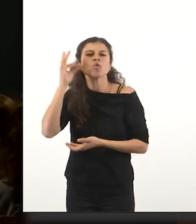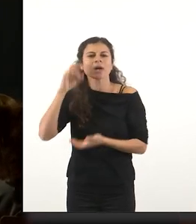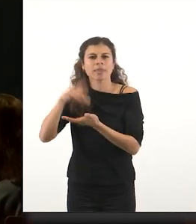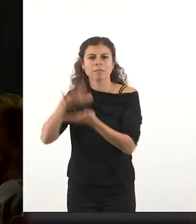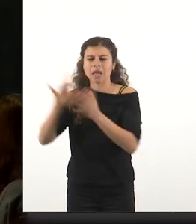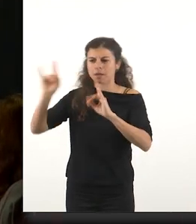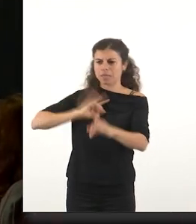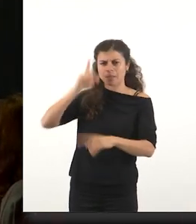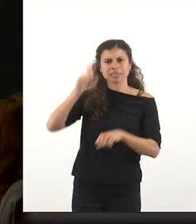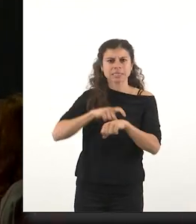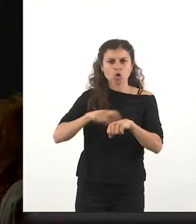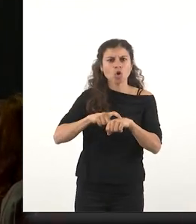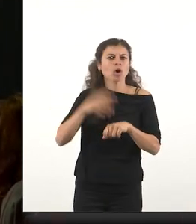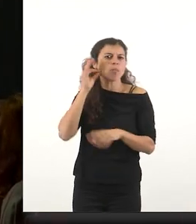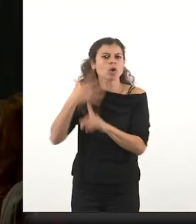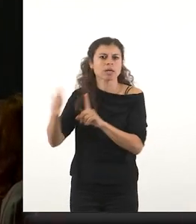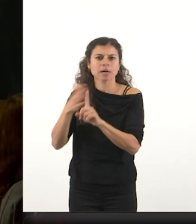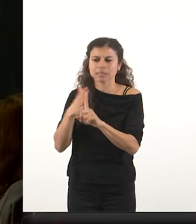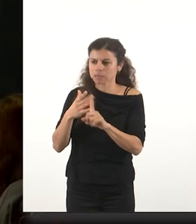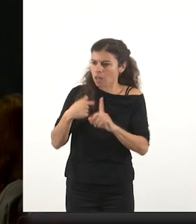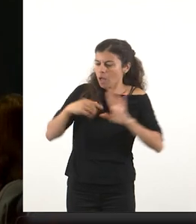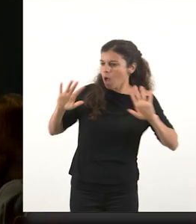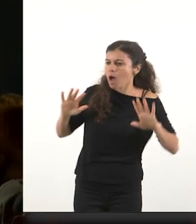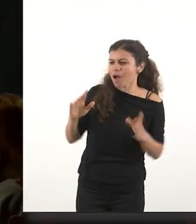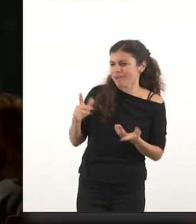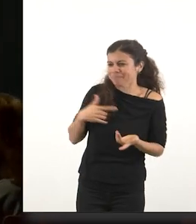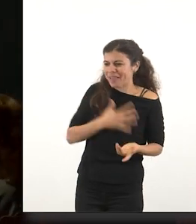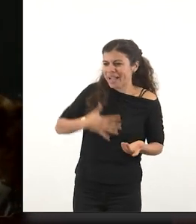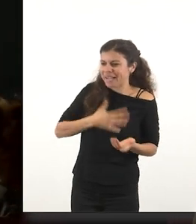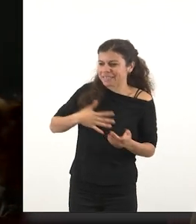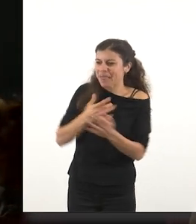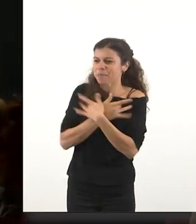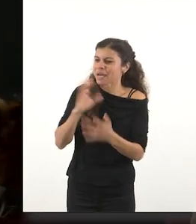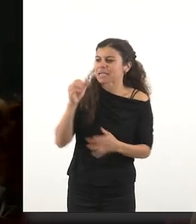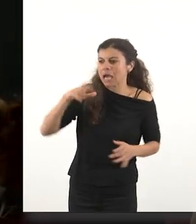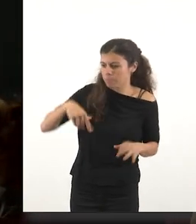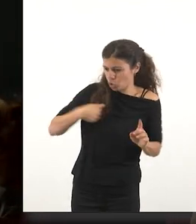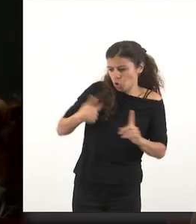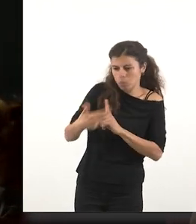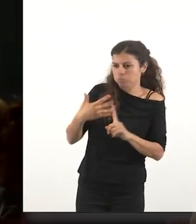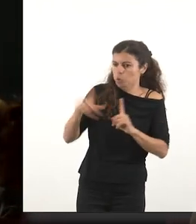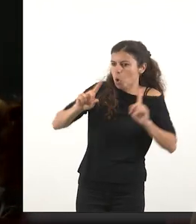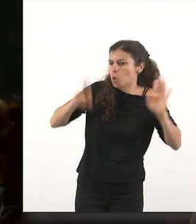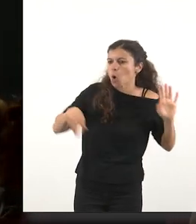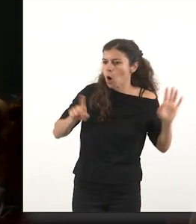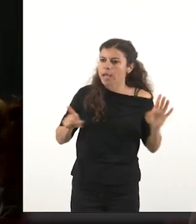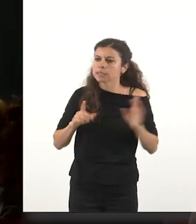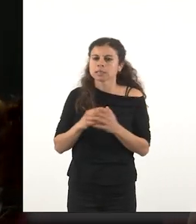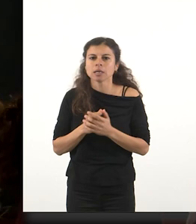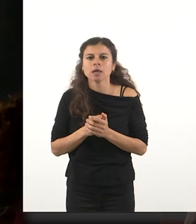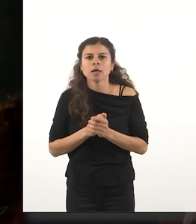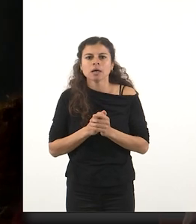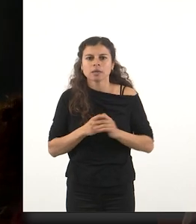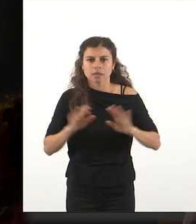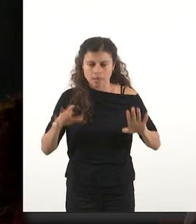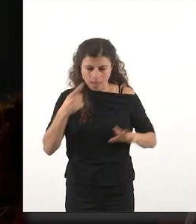Tú eres Mari Carmen, pues me encanta de conocerte, que yo no soy maltratada, que a mí ayer me dio una crisis de ansiedad porque el novio de mi amiga pegó un portazo, a mí un tío me levanta la mano y me dice, Mari